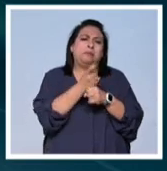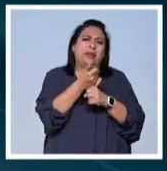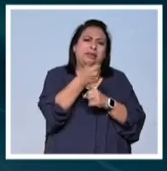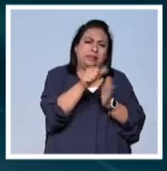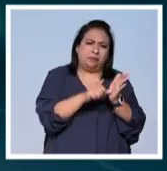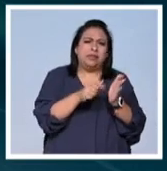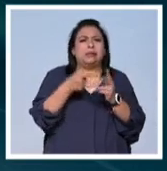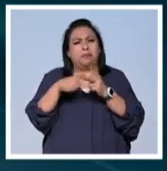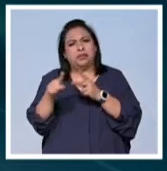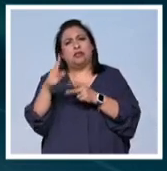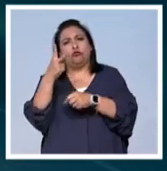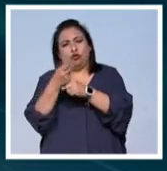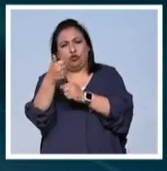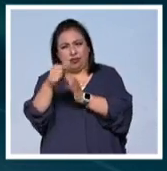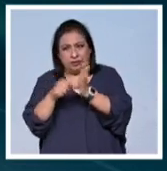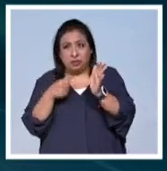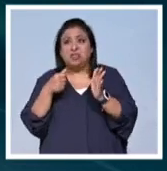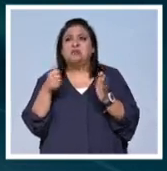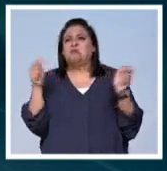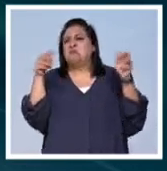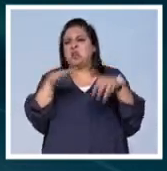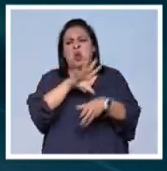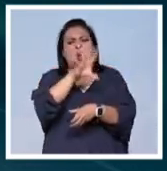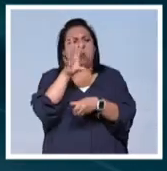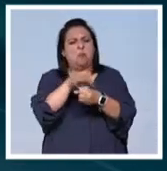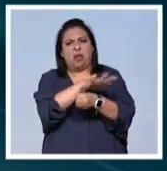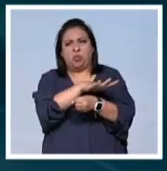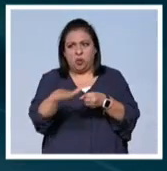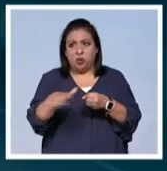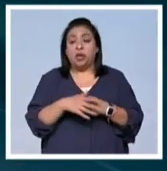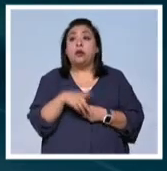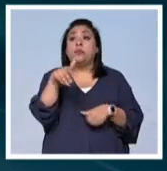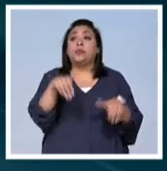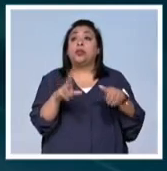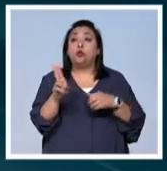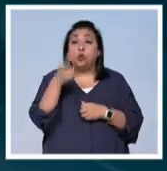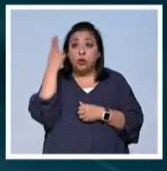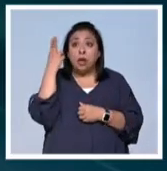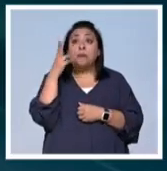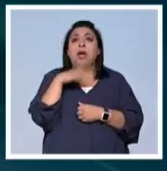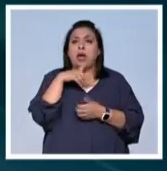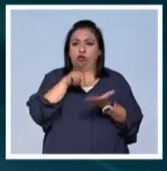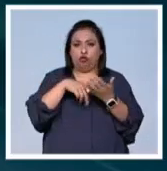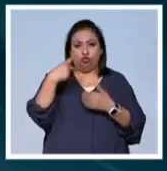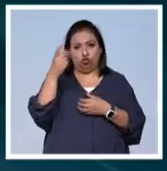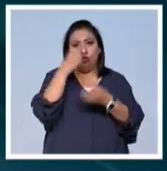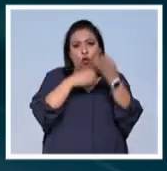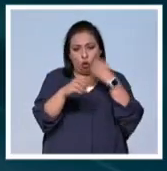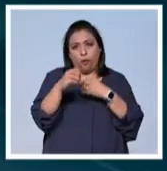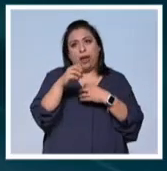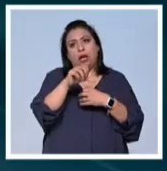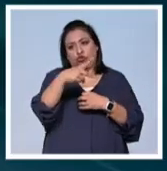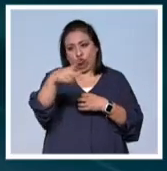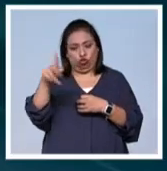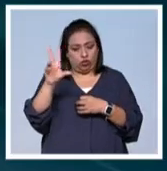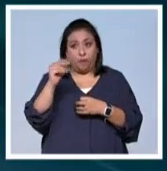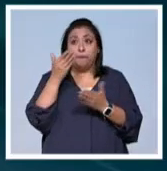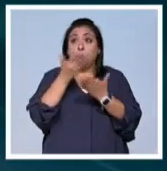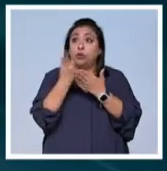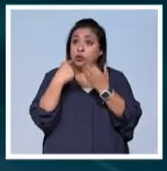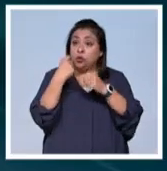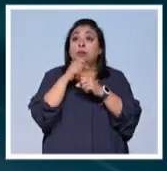el inicio del segundo con aforos al completo teatro UNAM no solo produce obras para sí sus propuestas el año